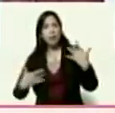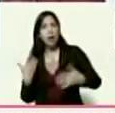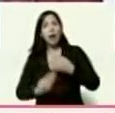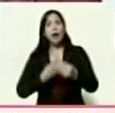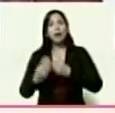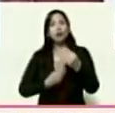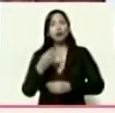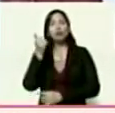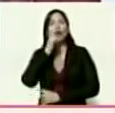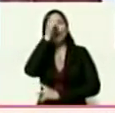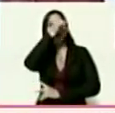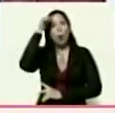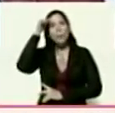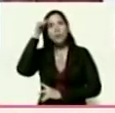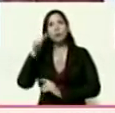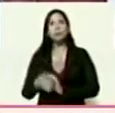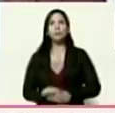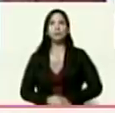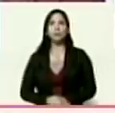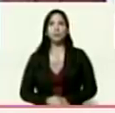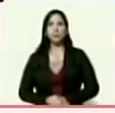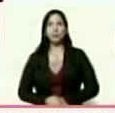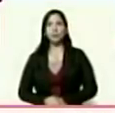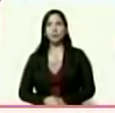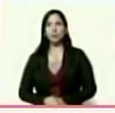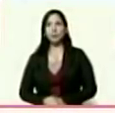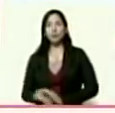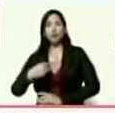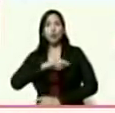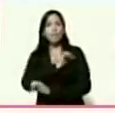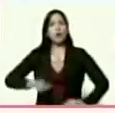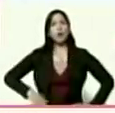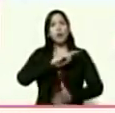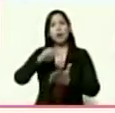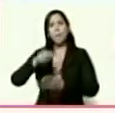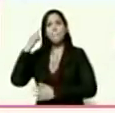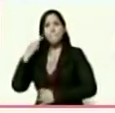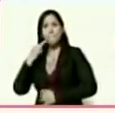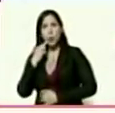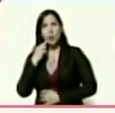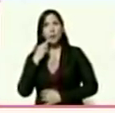de semana, sábado y domingo, por nuestra Fuerza Armada Nacional